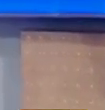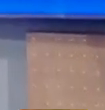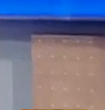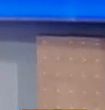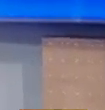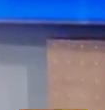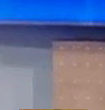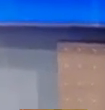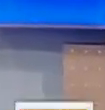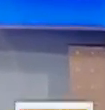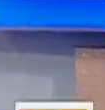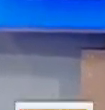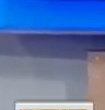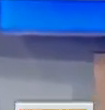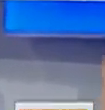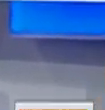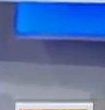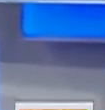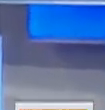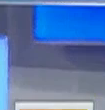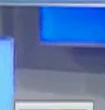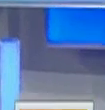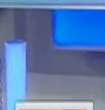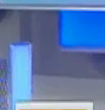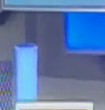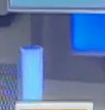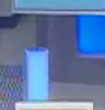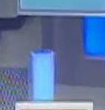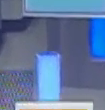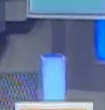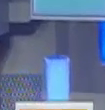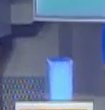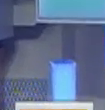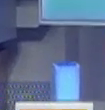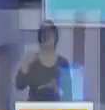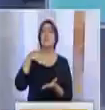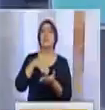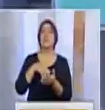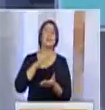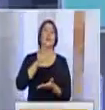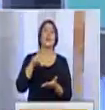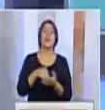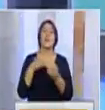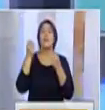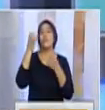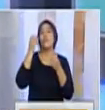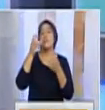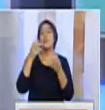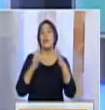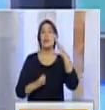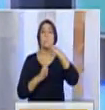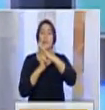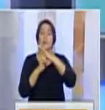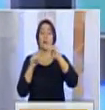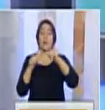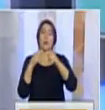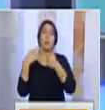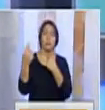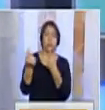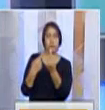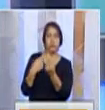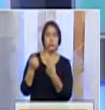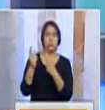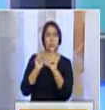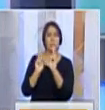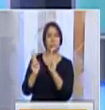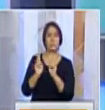Nuestro compañero Axel Cardona se encuentra en el Centro Nacional de Información del Tribunal Supremo Electoral. Estaremos conversando con él en este